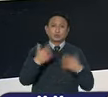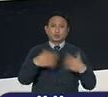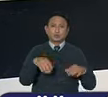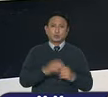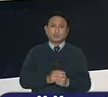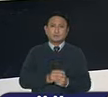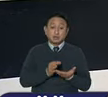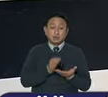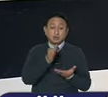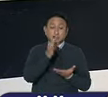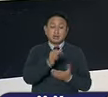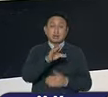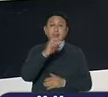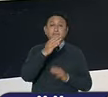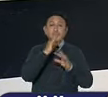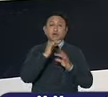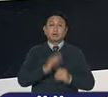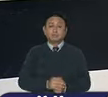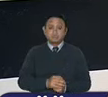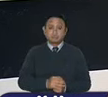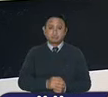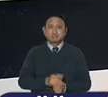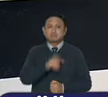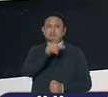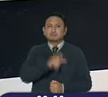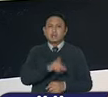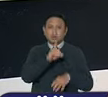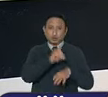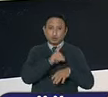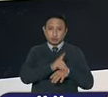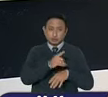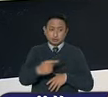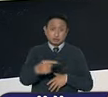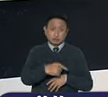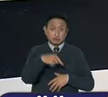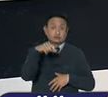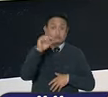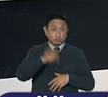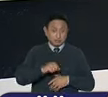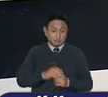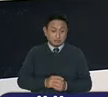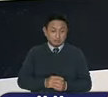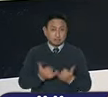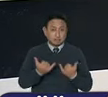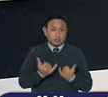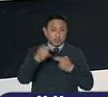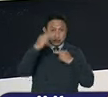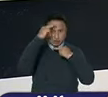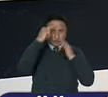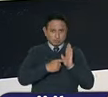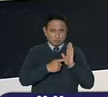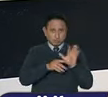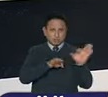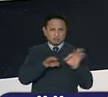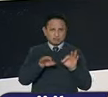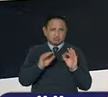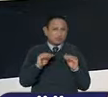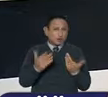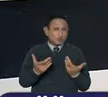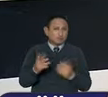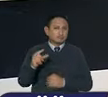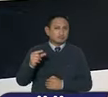en la provincia de Bolívar. Para los epidemiólogos, esto sí es posible y en la siguiente nota nos explica los